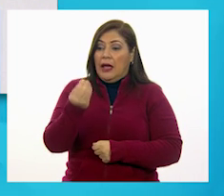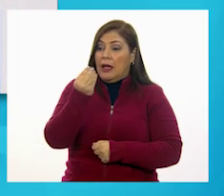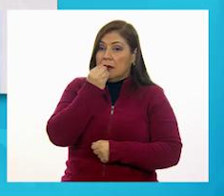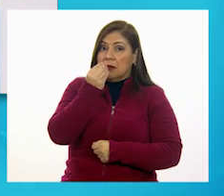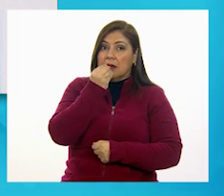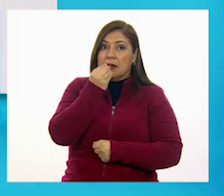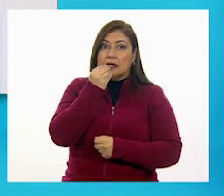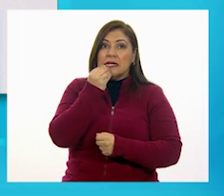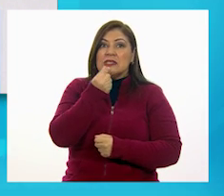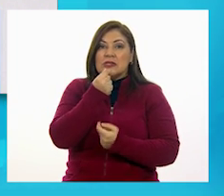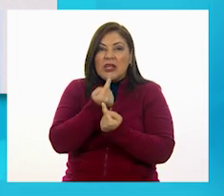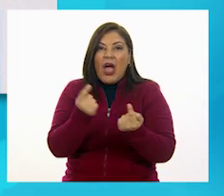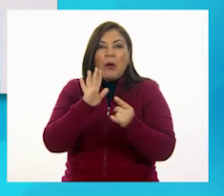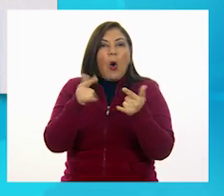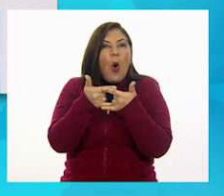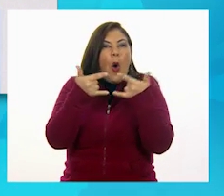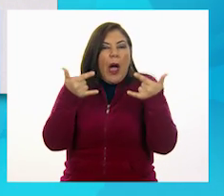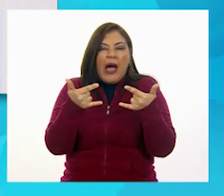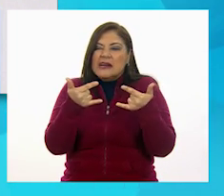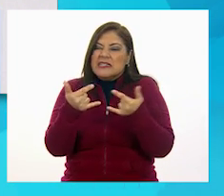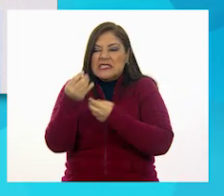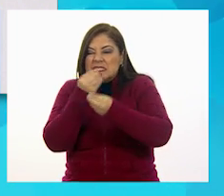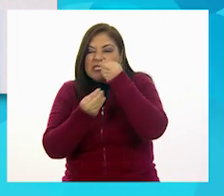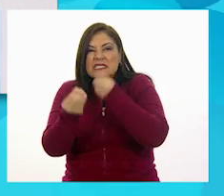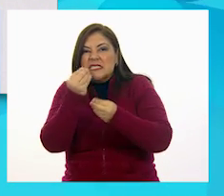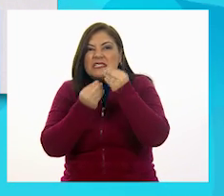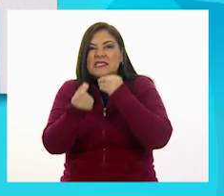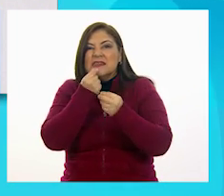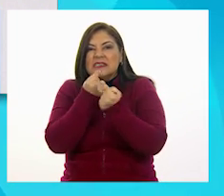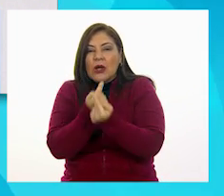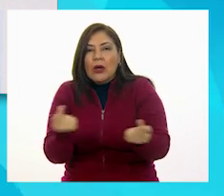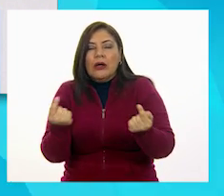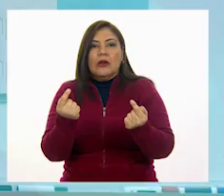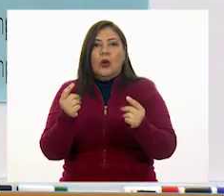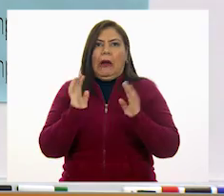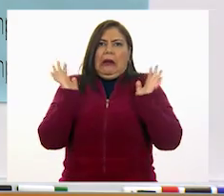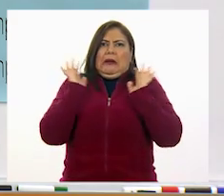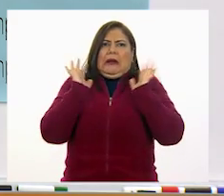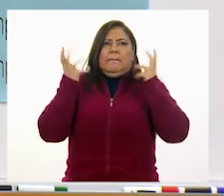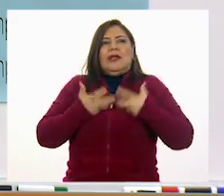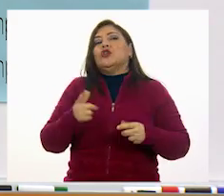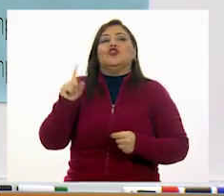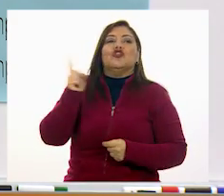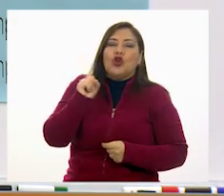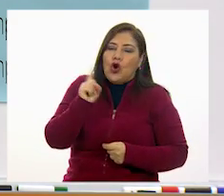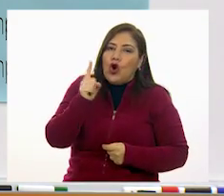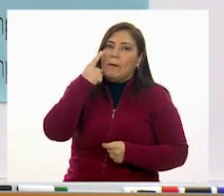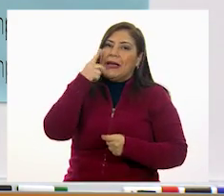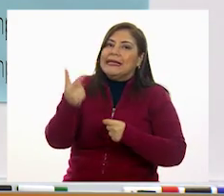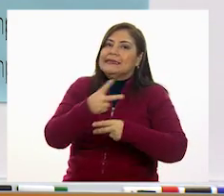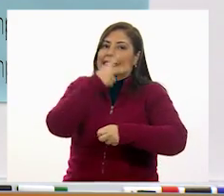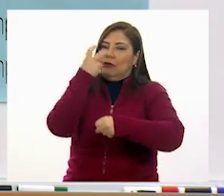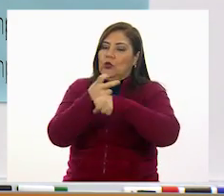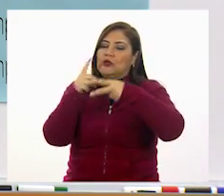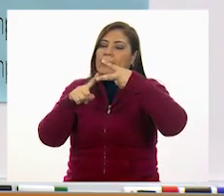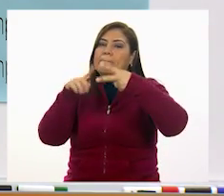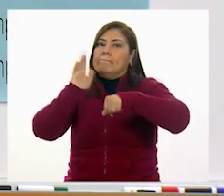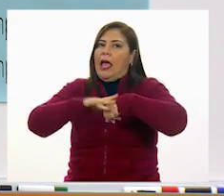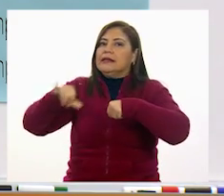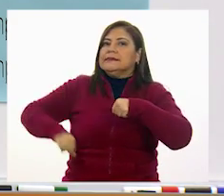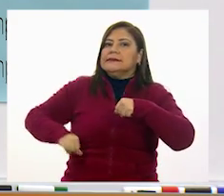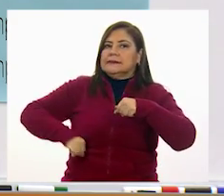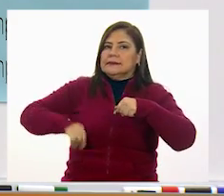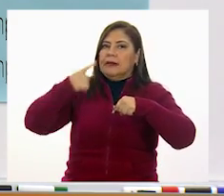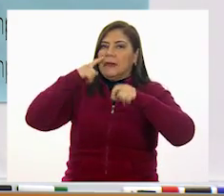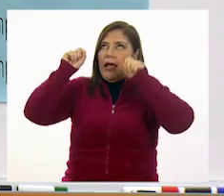diciendo la bruja de algún cuento. Vamos a comer, niño. Uy, qué miedo. No. Pero mira, la segunda es mucho más interesante